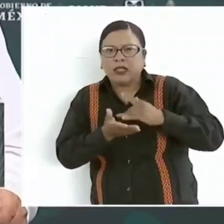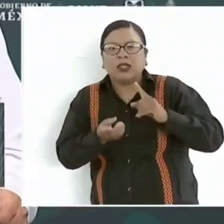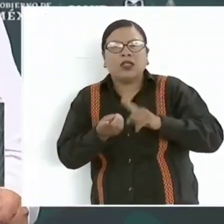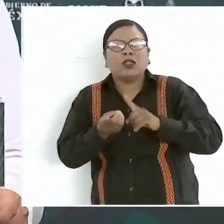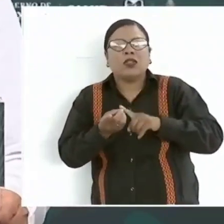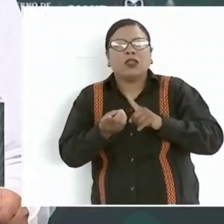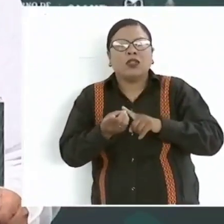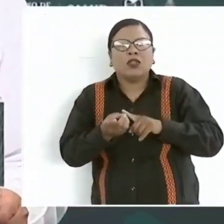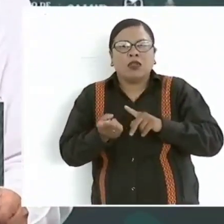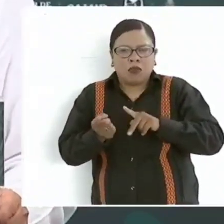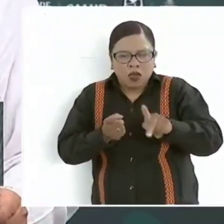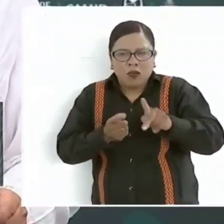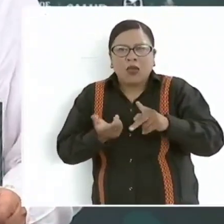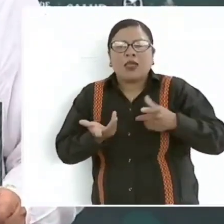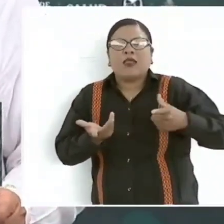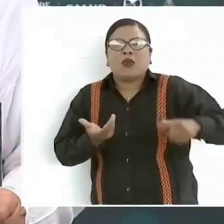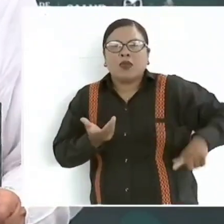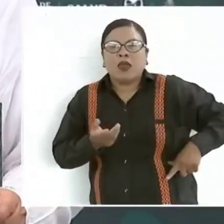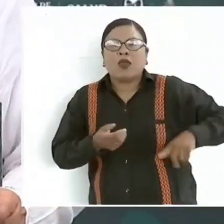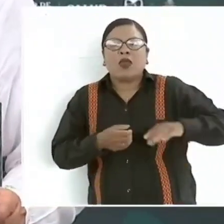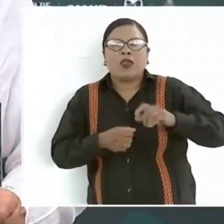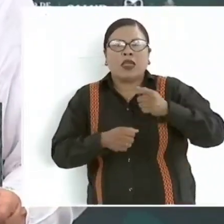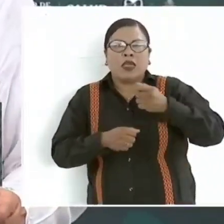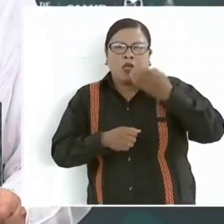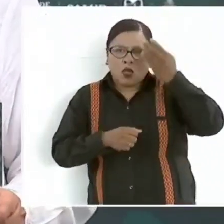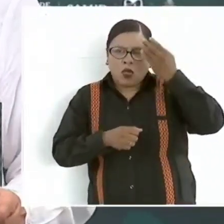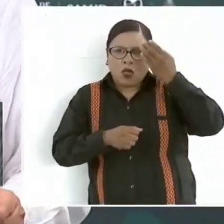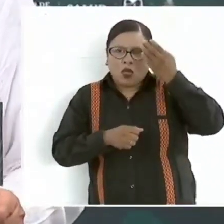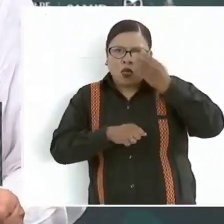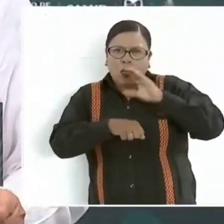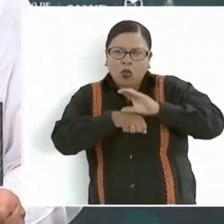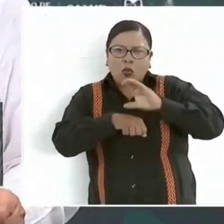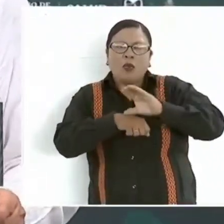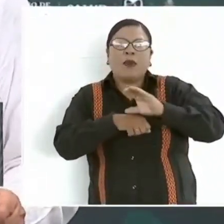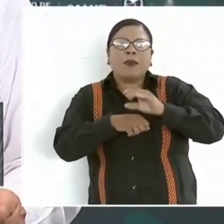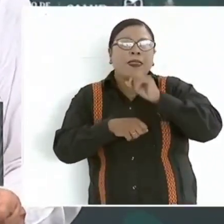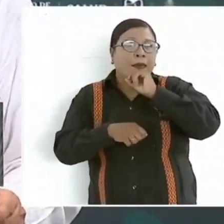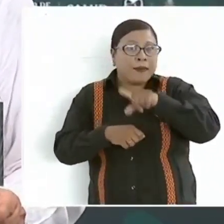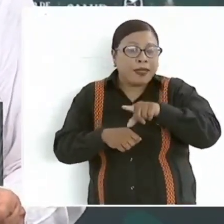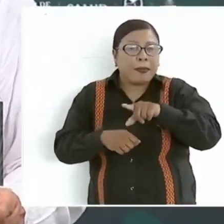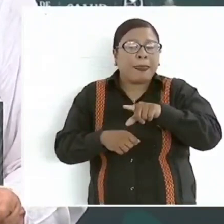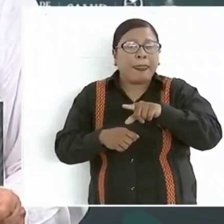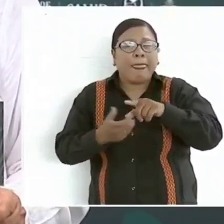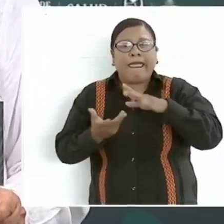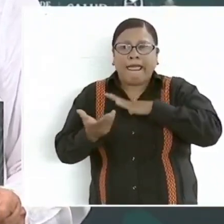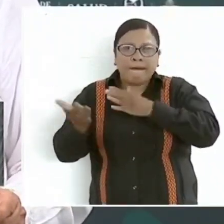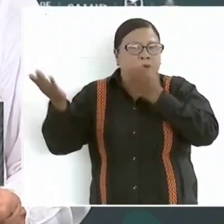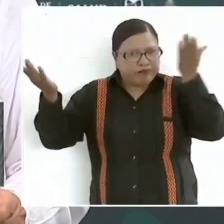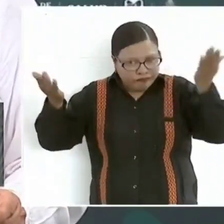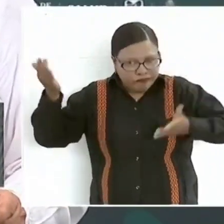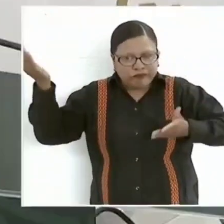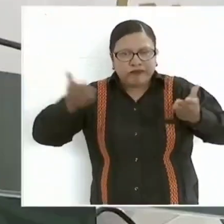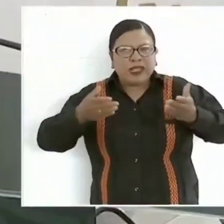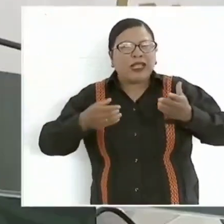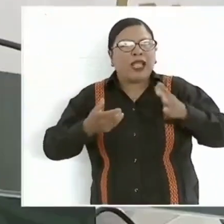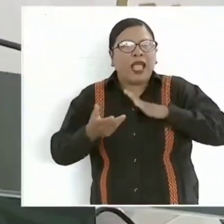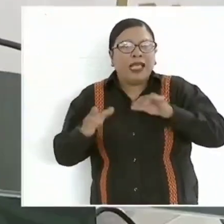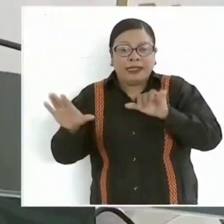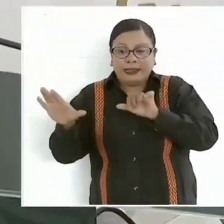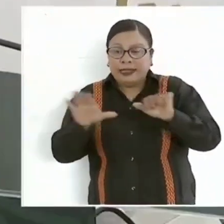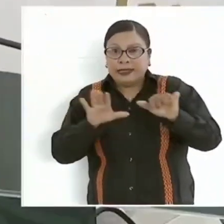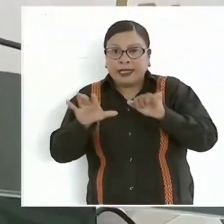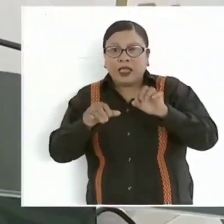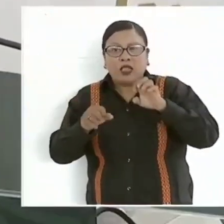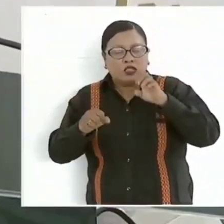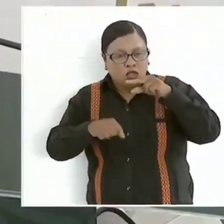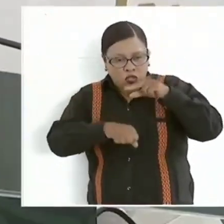del pueblo y del gobierno de Cuba, que nos están mandando especialistas, han llegado 600 y van a